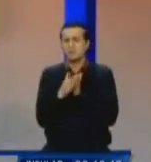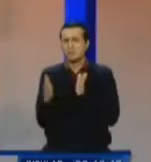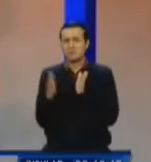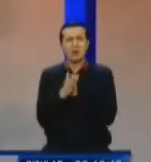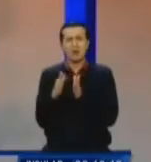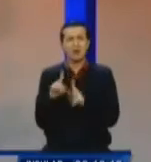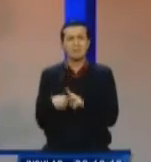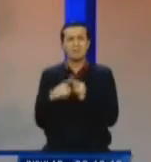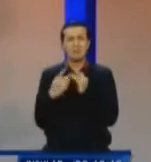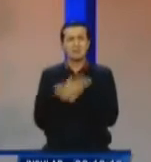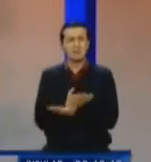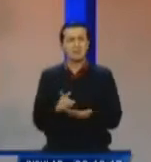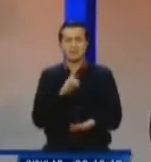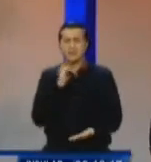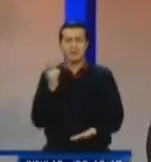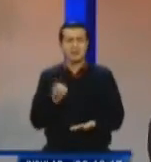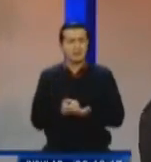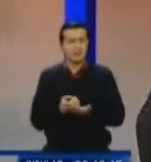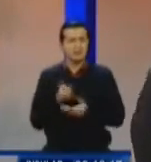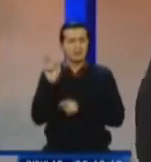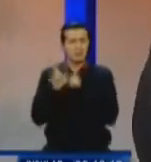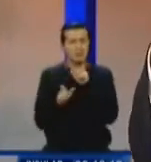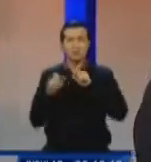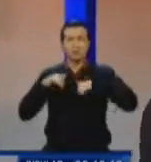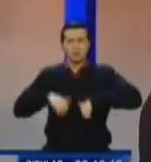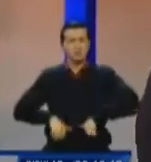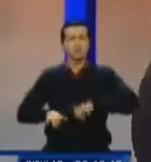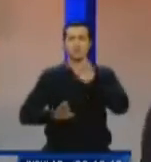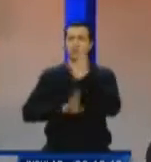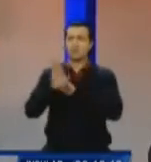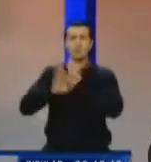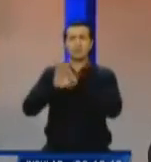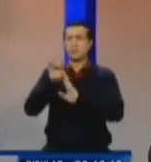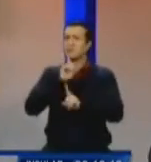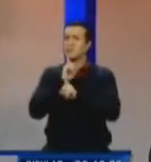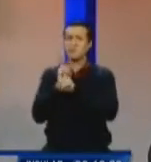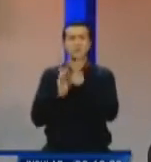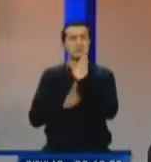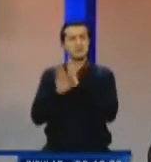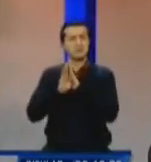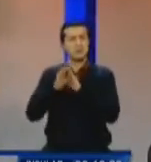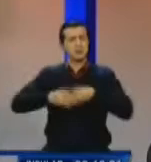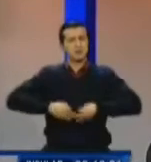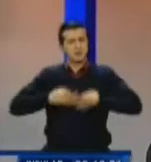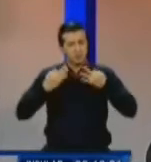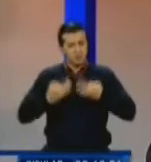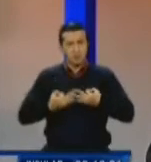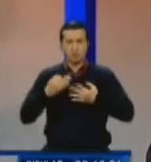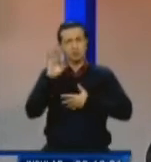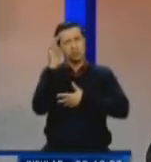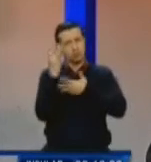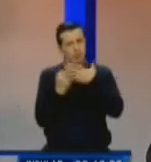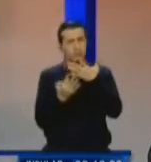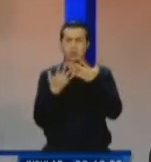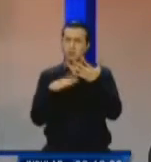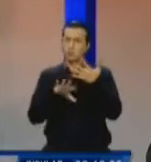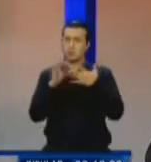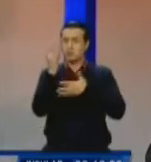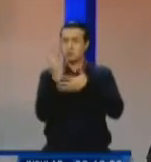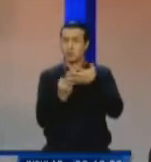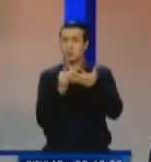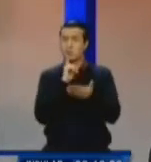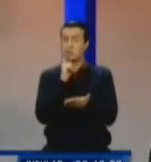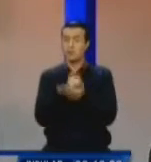semillero es desde el semillero de los que van a poder seguir prosperando y van a poder seguir creciendo de acuerdo a los promedios que tenemos de empleo